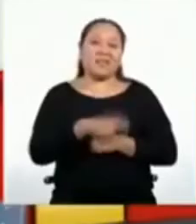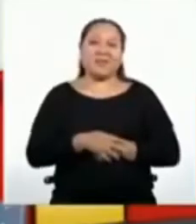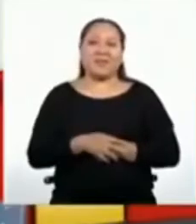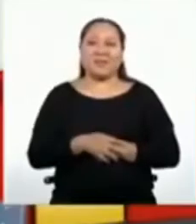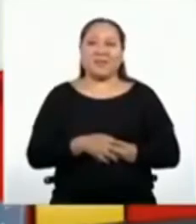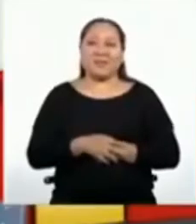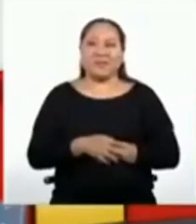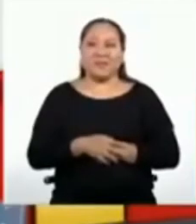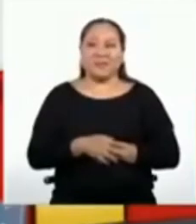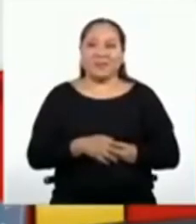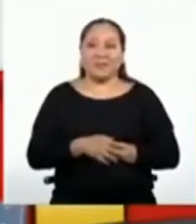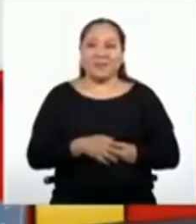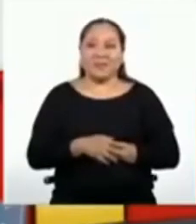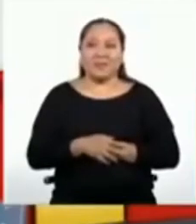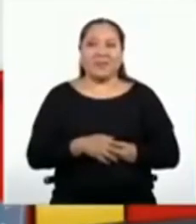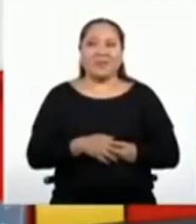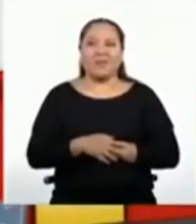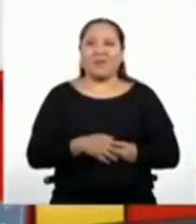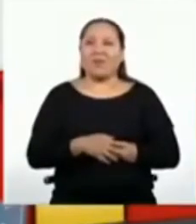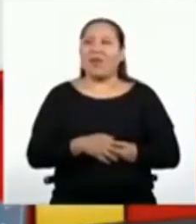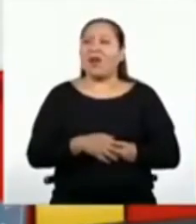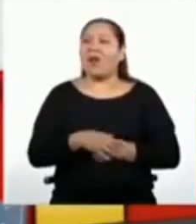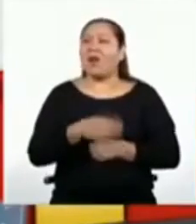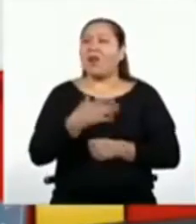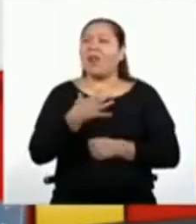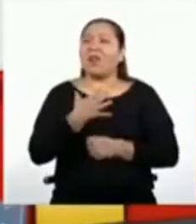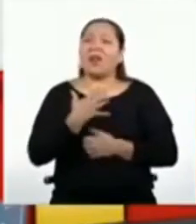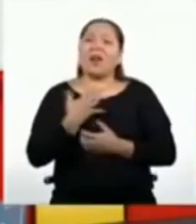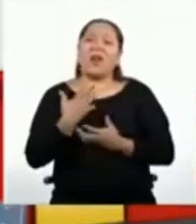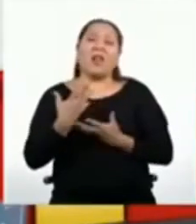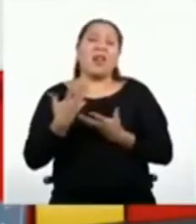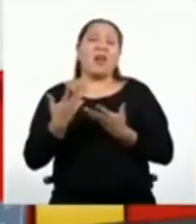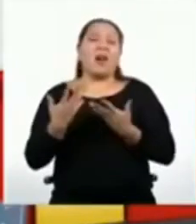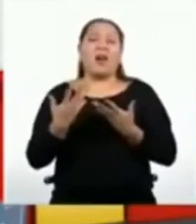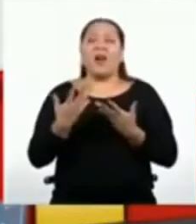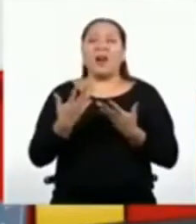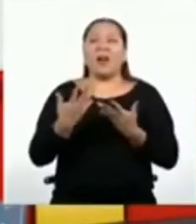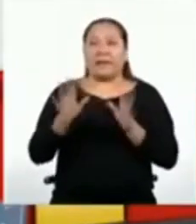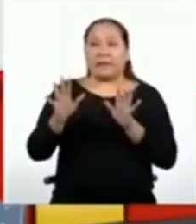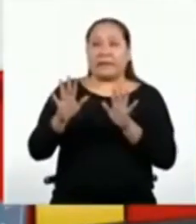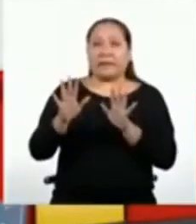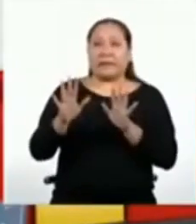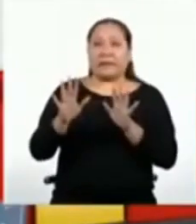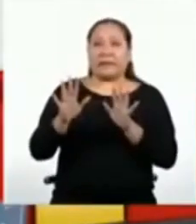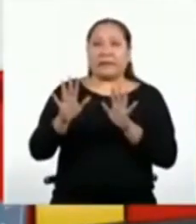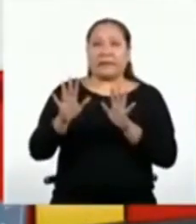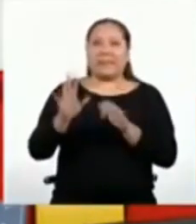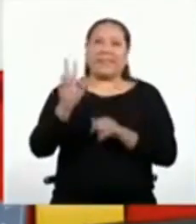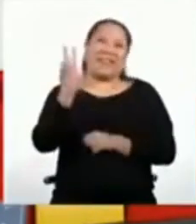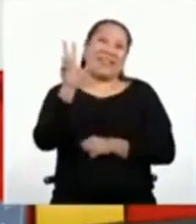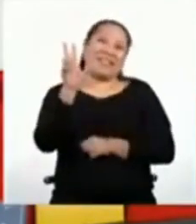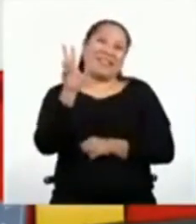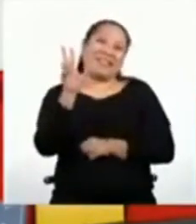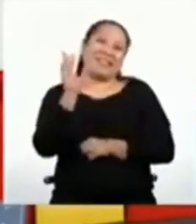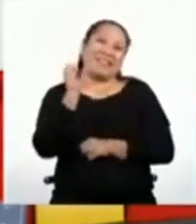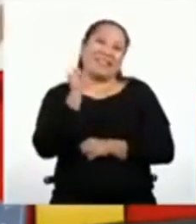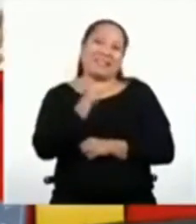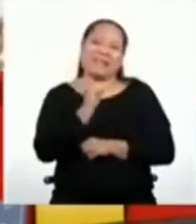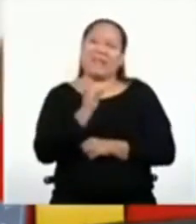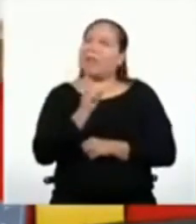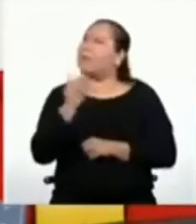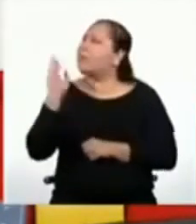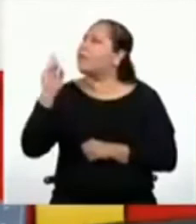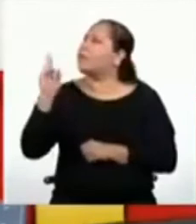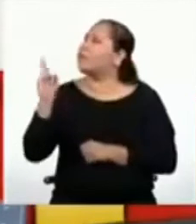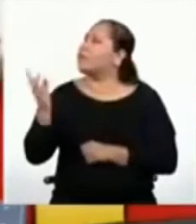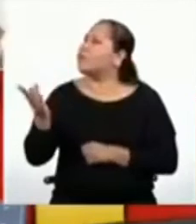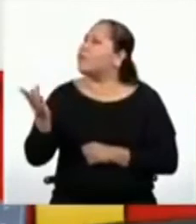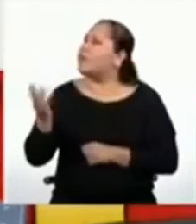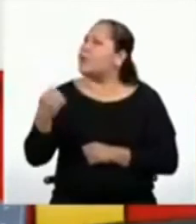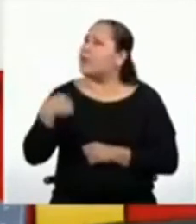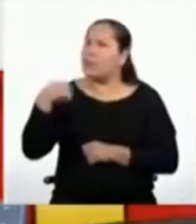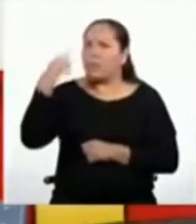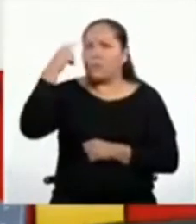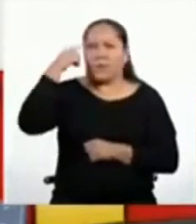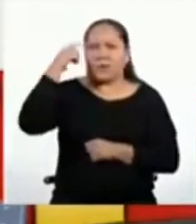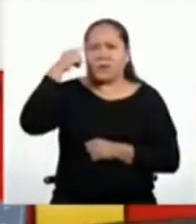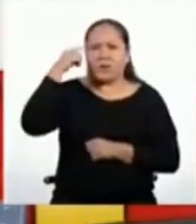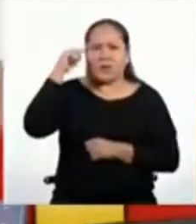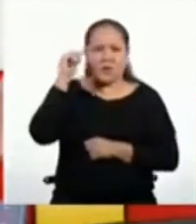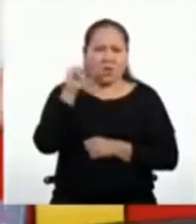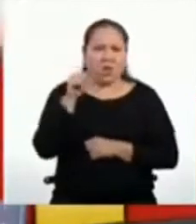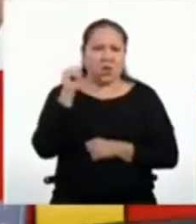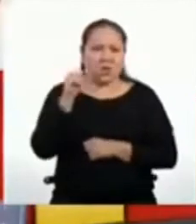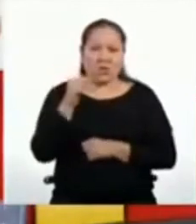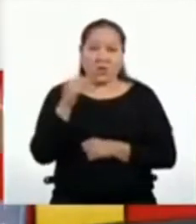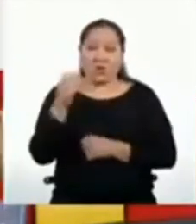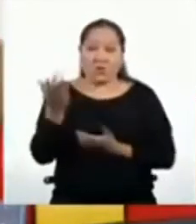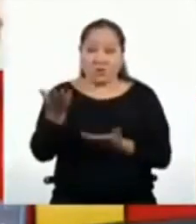3. And the reason is... 3. Profesora, creo que con todo